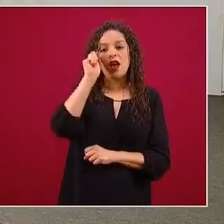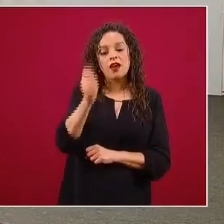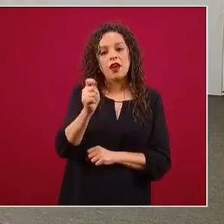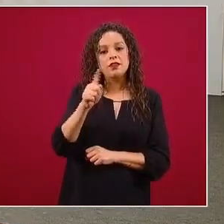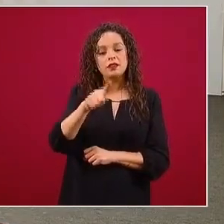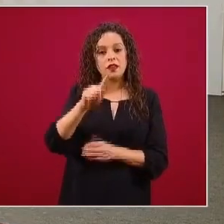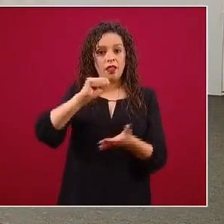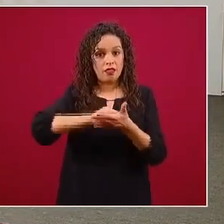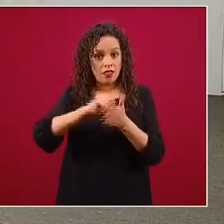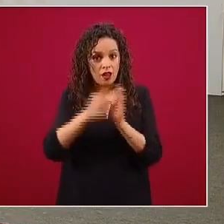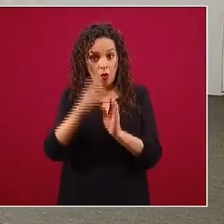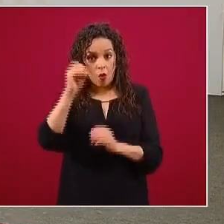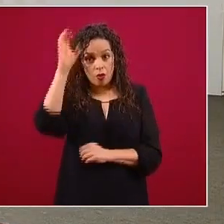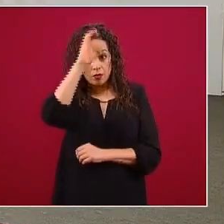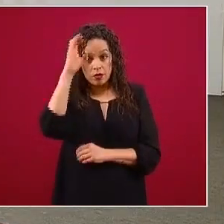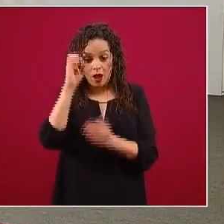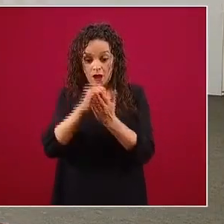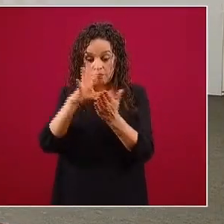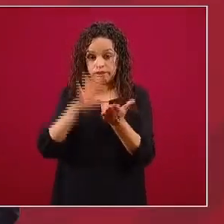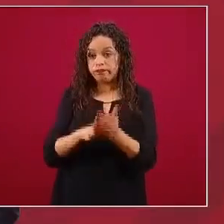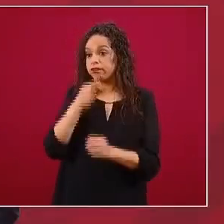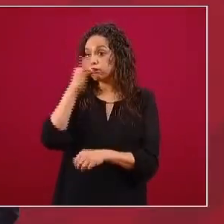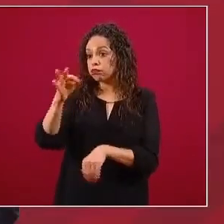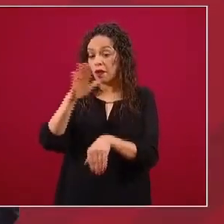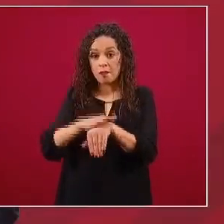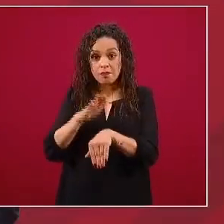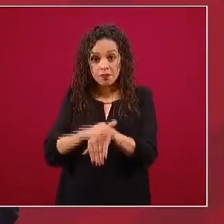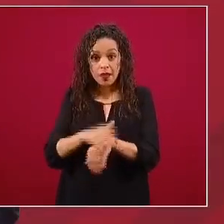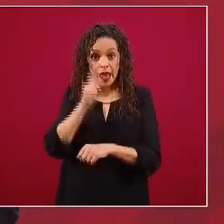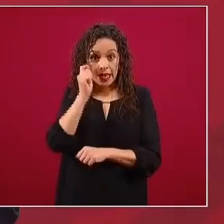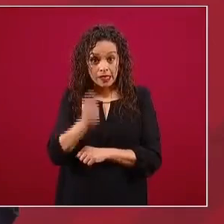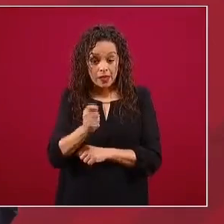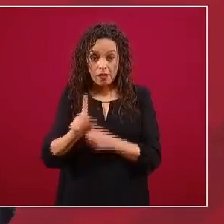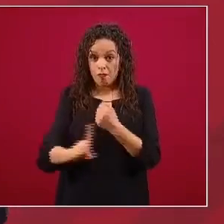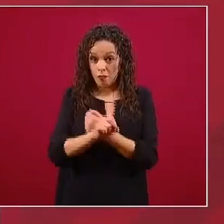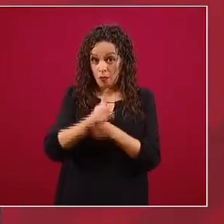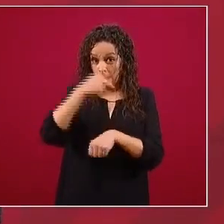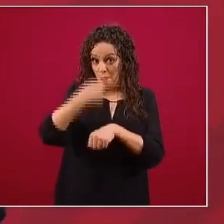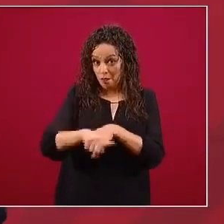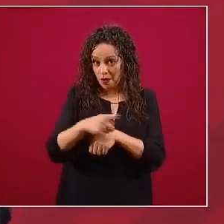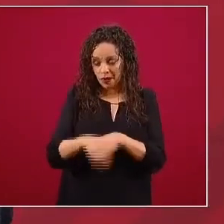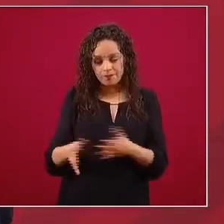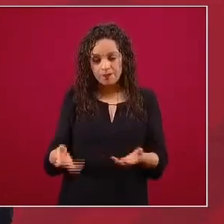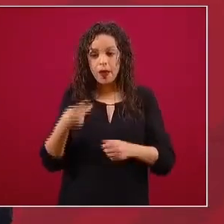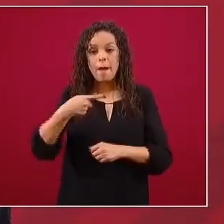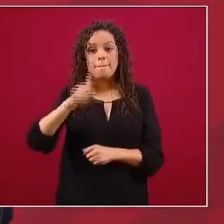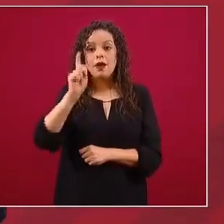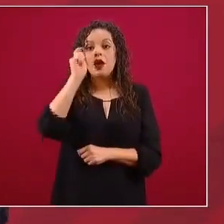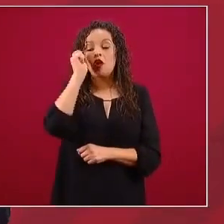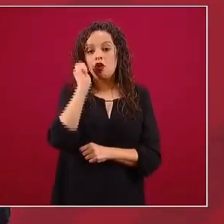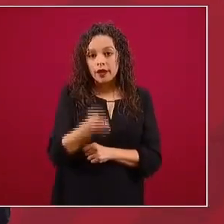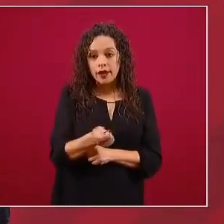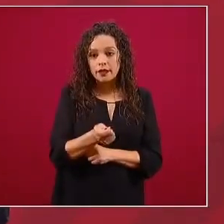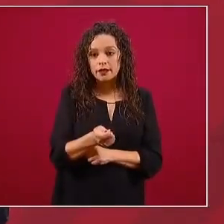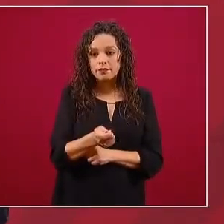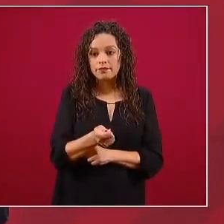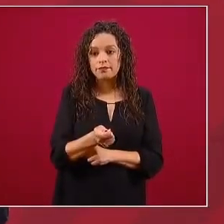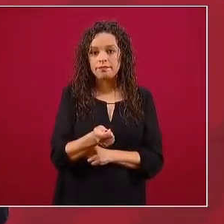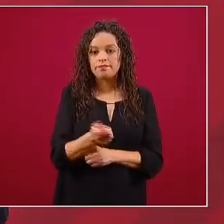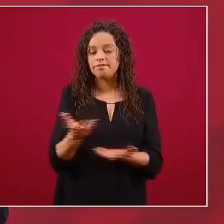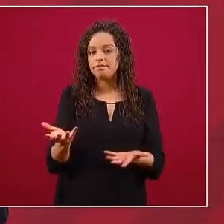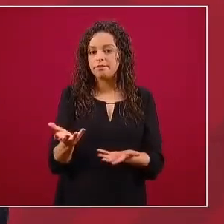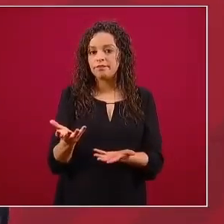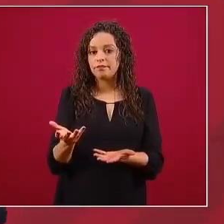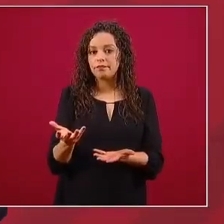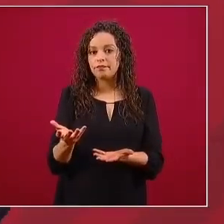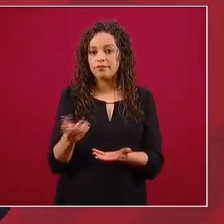técnicos o en términos científicos, pero en general no se considera, dado el mecanismo de